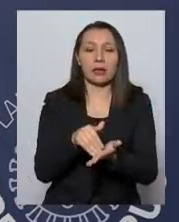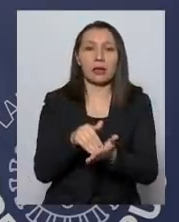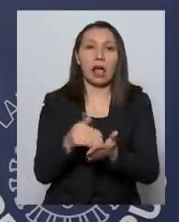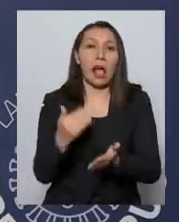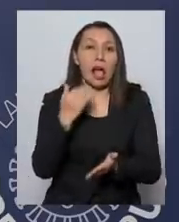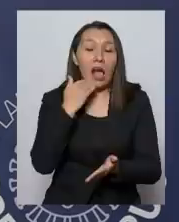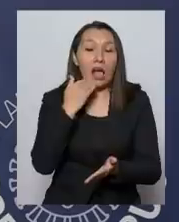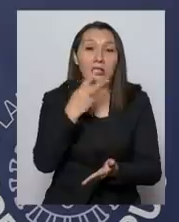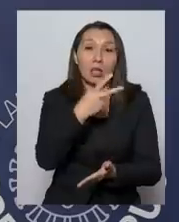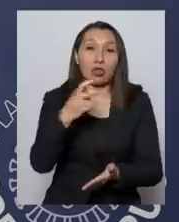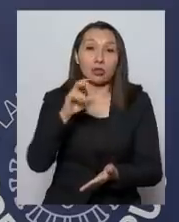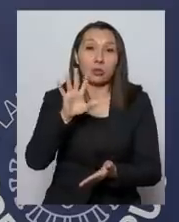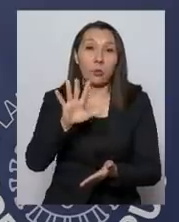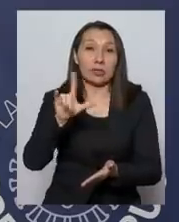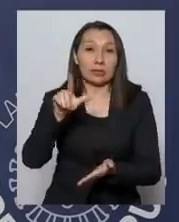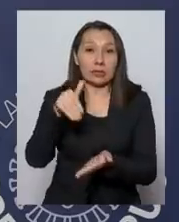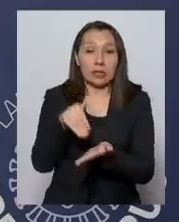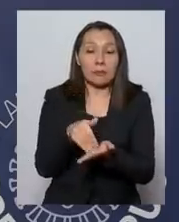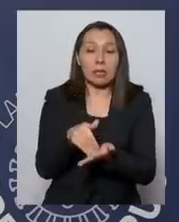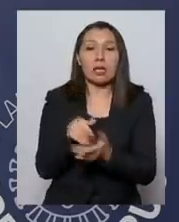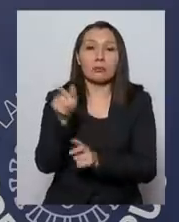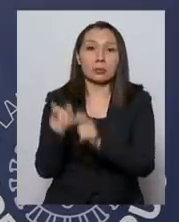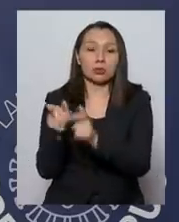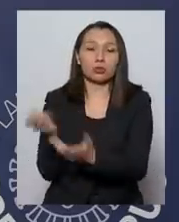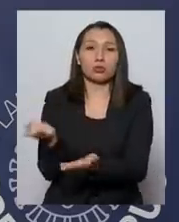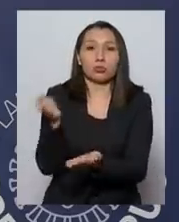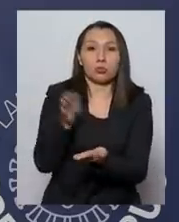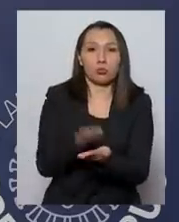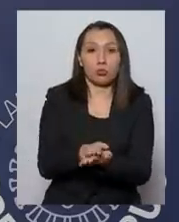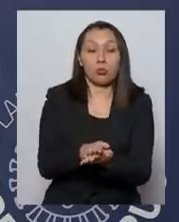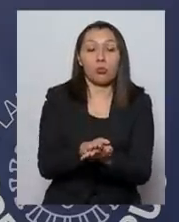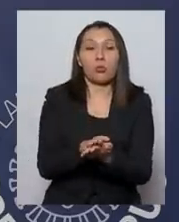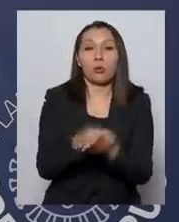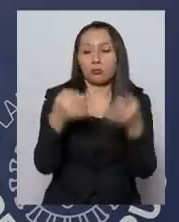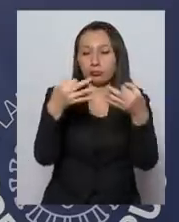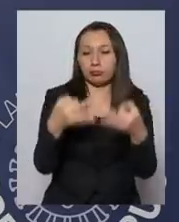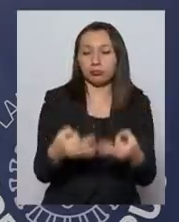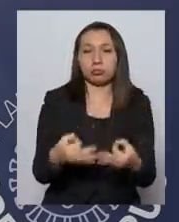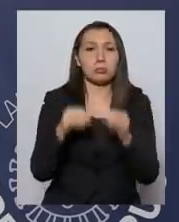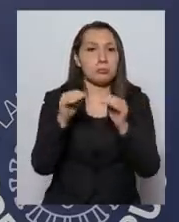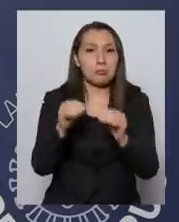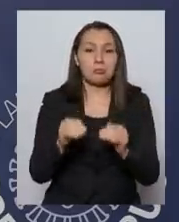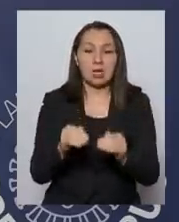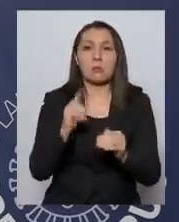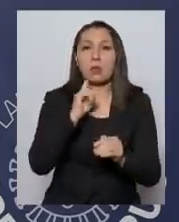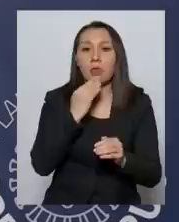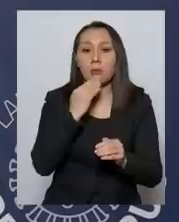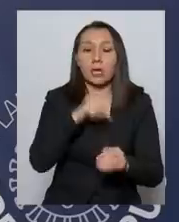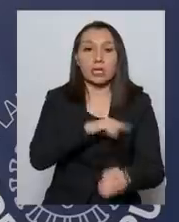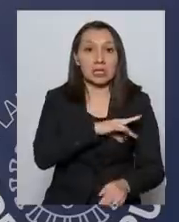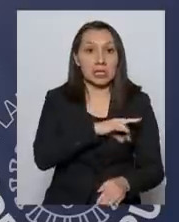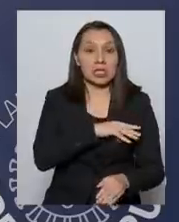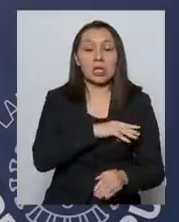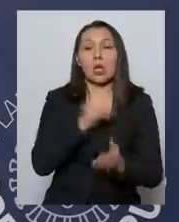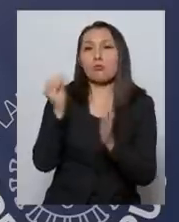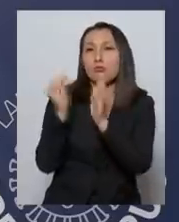casi 257.000 fallecidos. Y se cuentan, de la misma manera que contamos